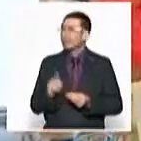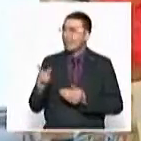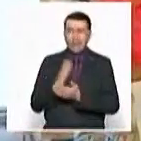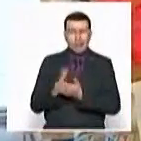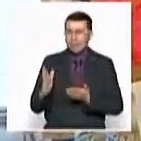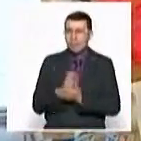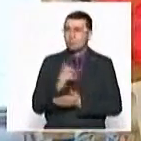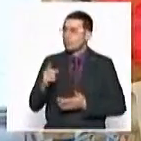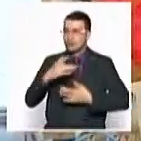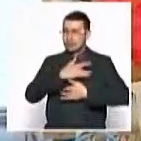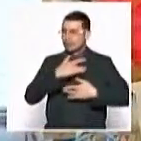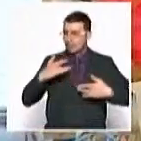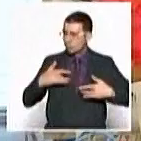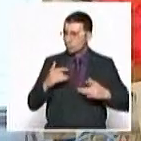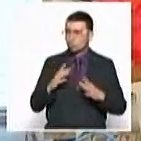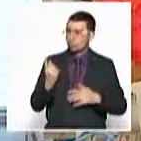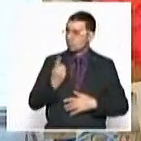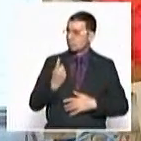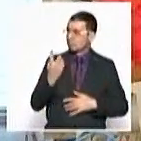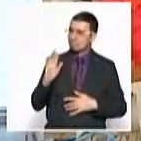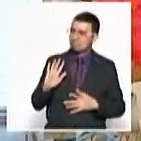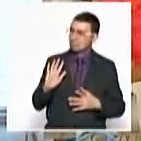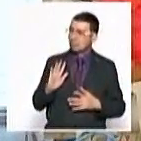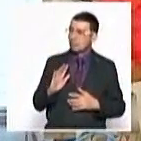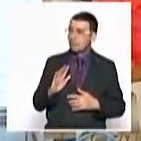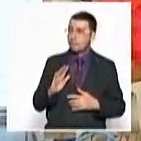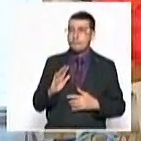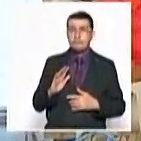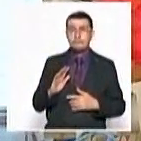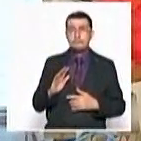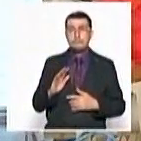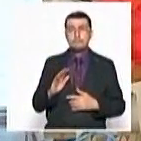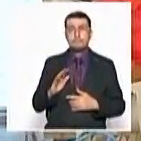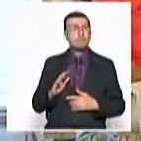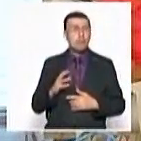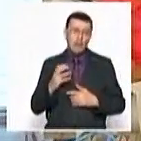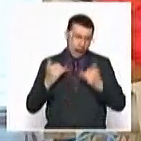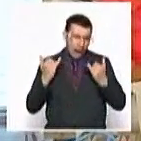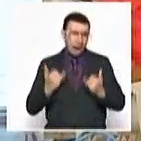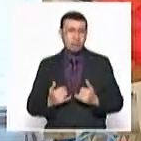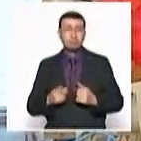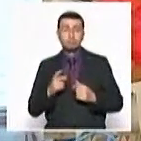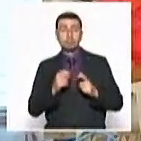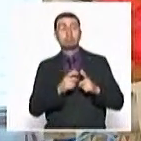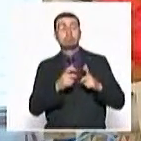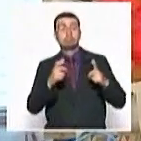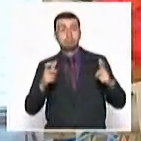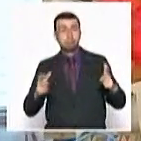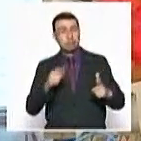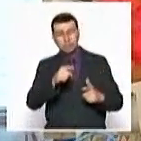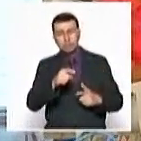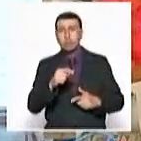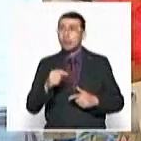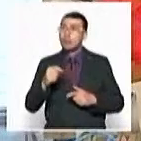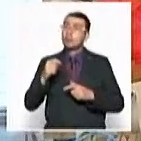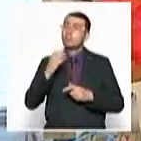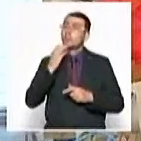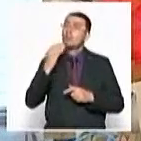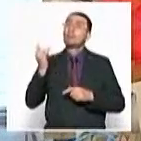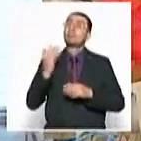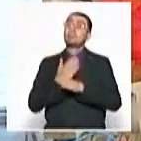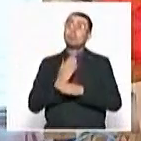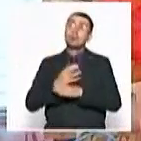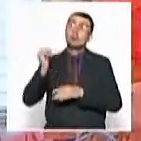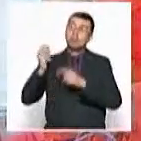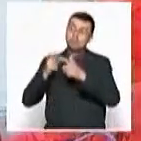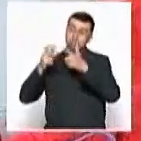cuestiones de salud, meramente. Yo creo que ahorita sí tendemos a tener más problemas con embarazos de más edad, porque la gente tiene